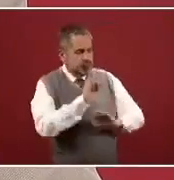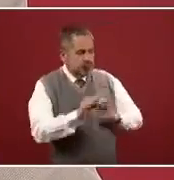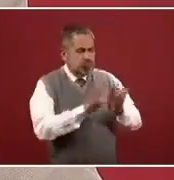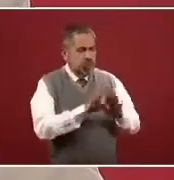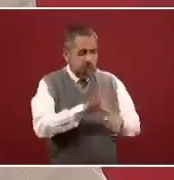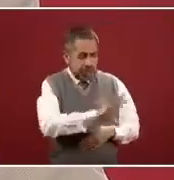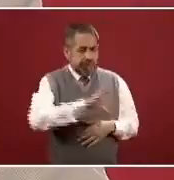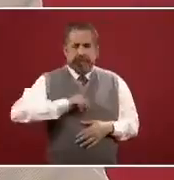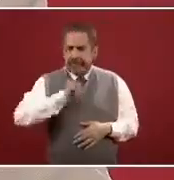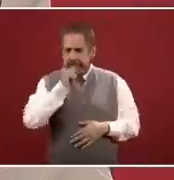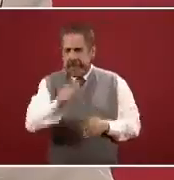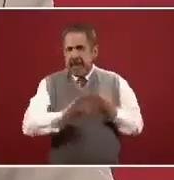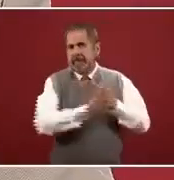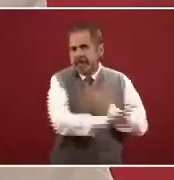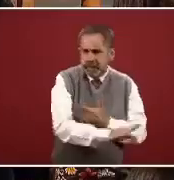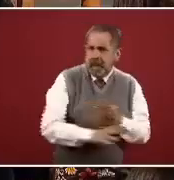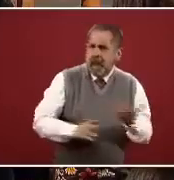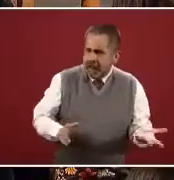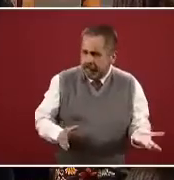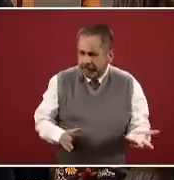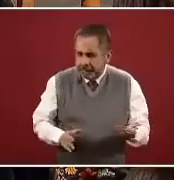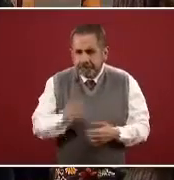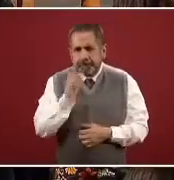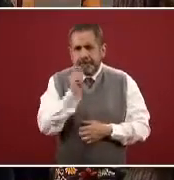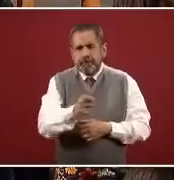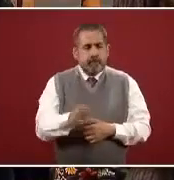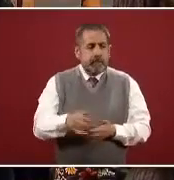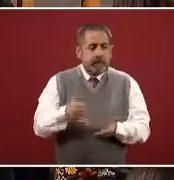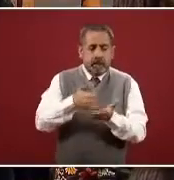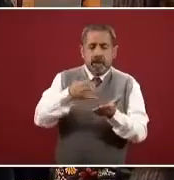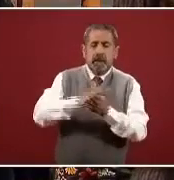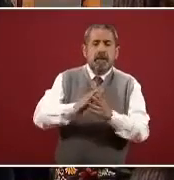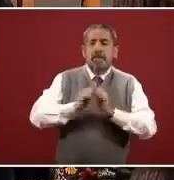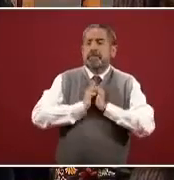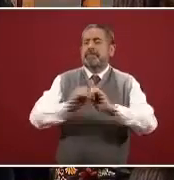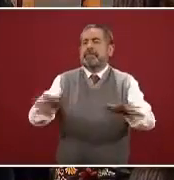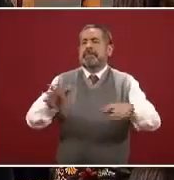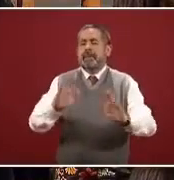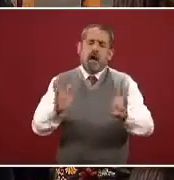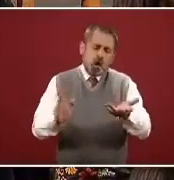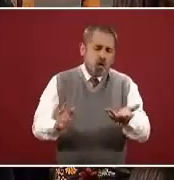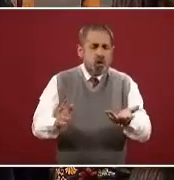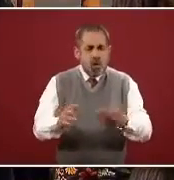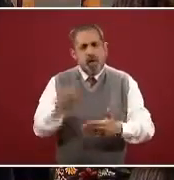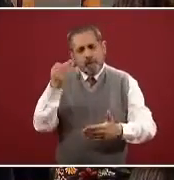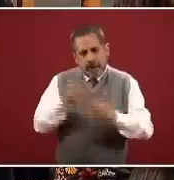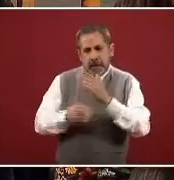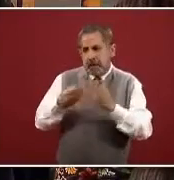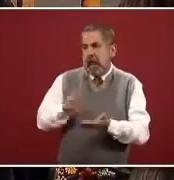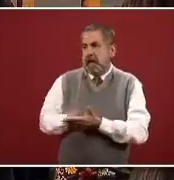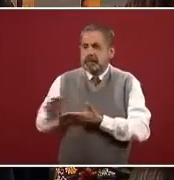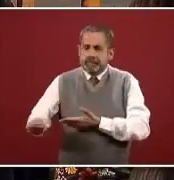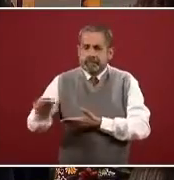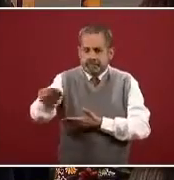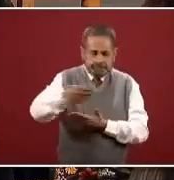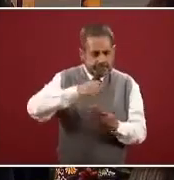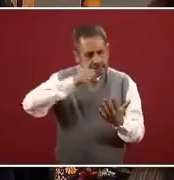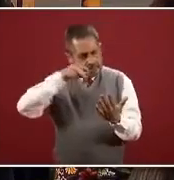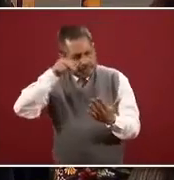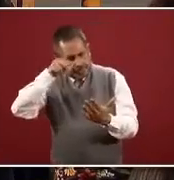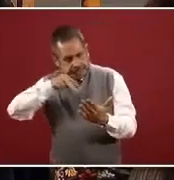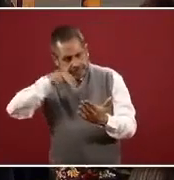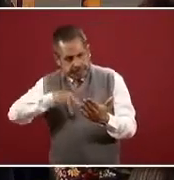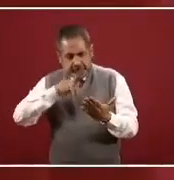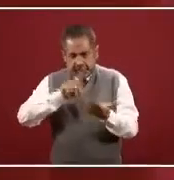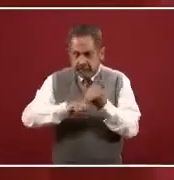contagio. Lógicamente, no basta con solamente publicar un lineamiento, es importante tenerlo porque en él vamos a encontrar las referencias y